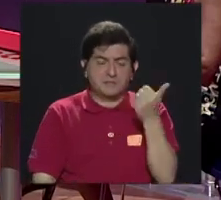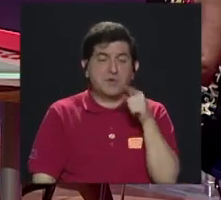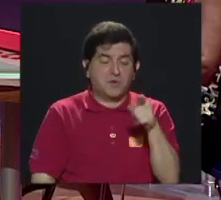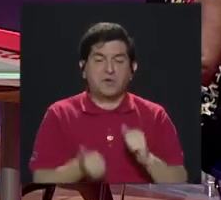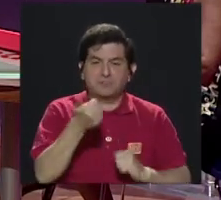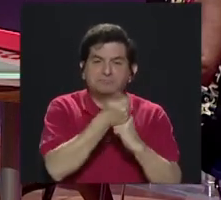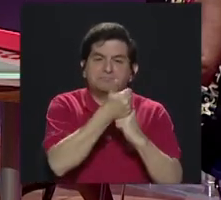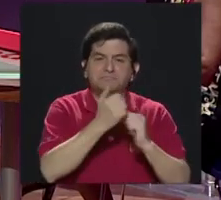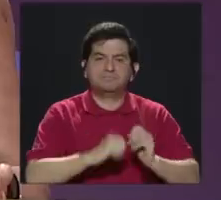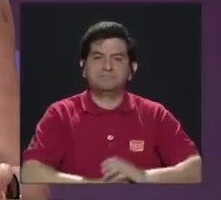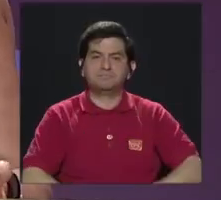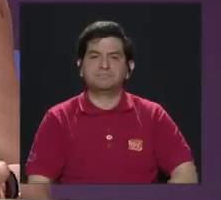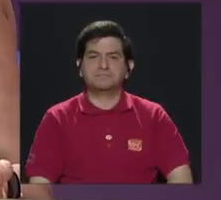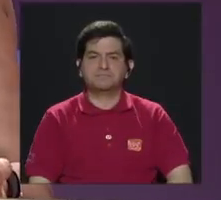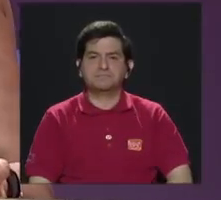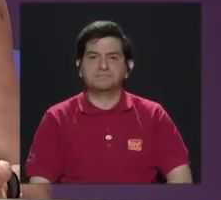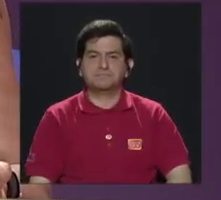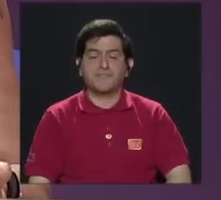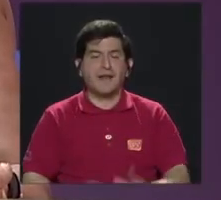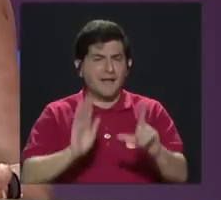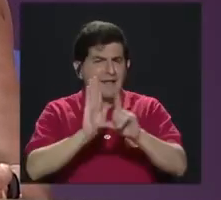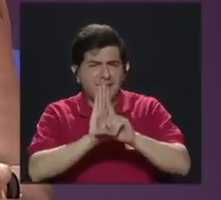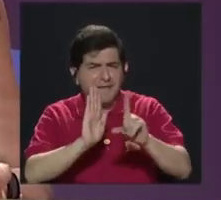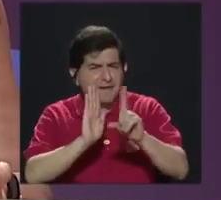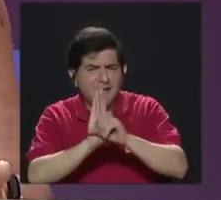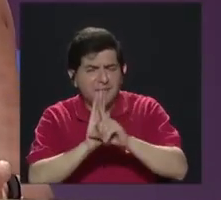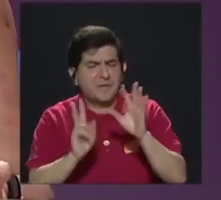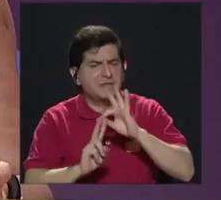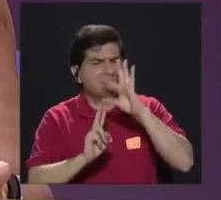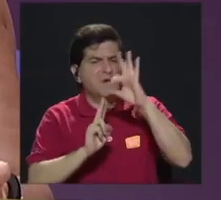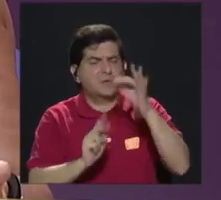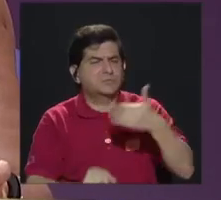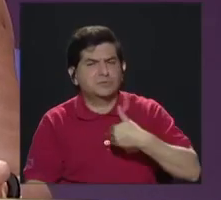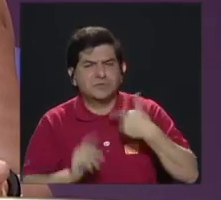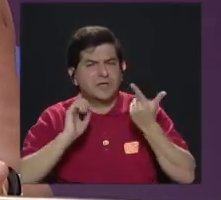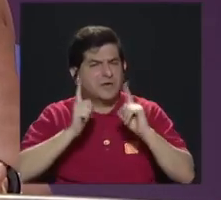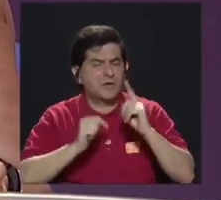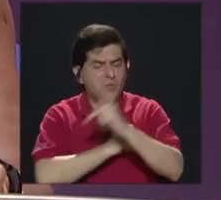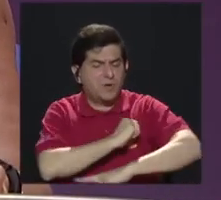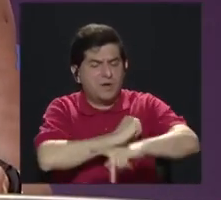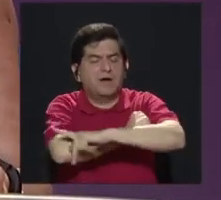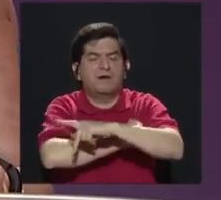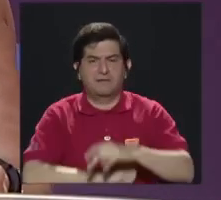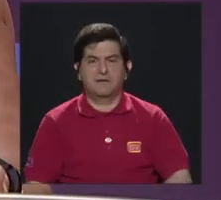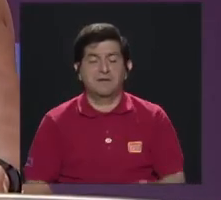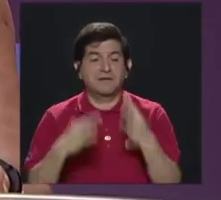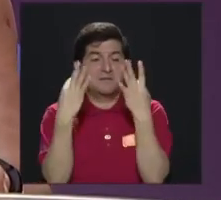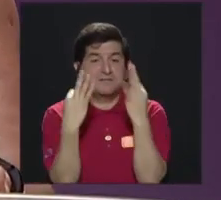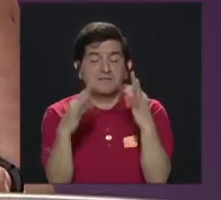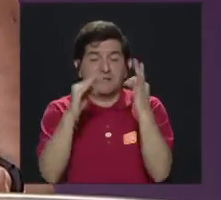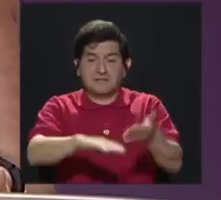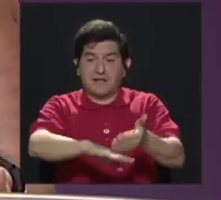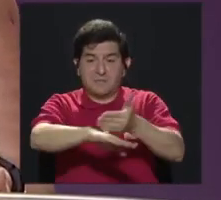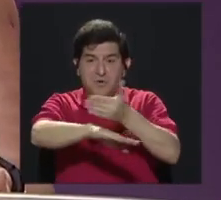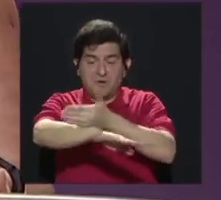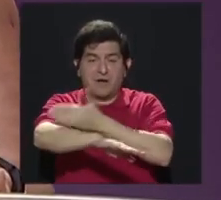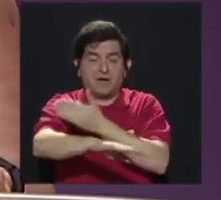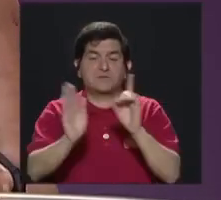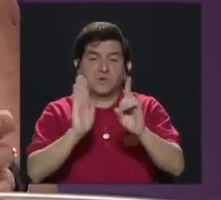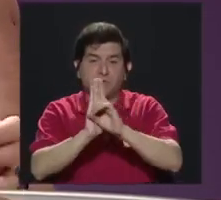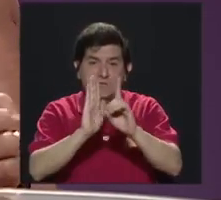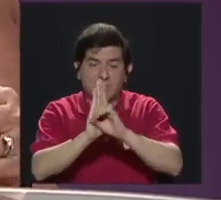ellas. Sin duda. Legalmente, ¿qué opciones nos quedan en este país para lograr el avance de los